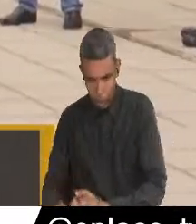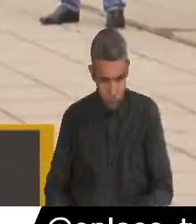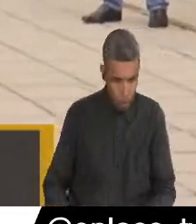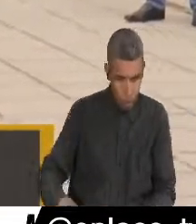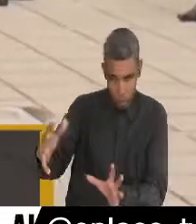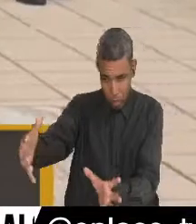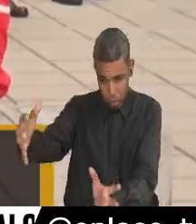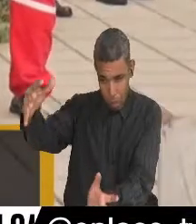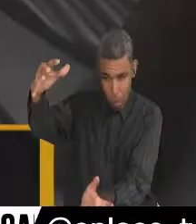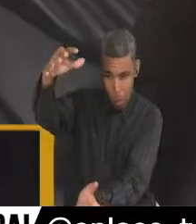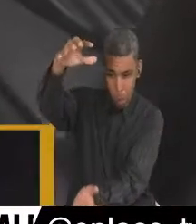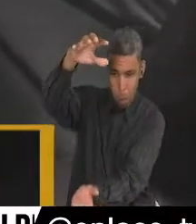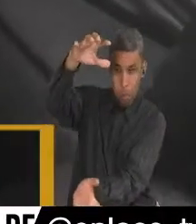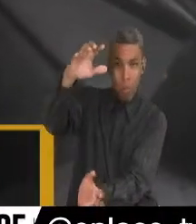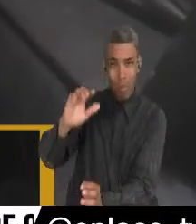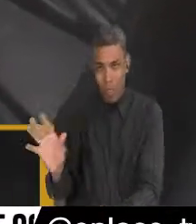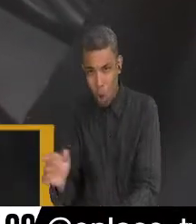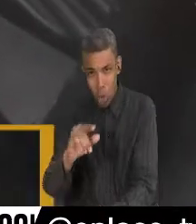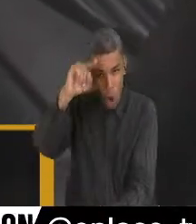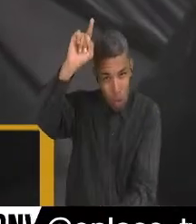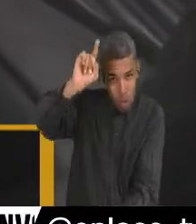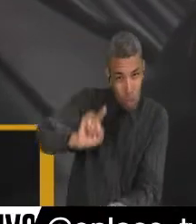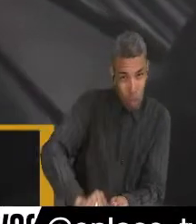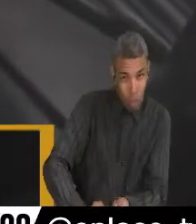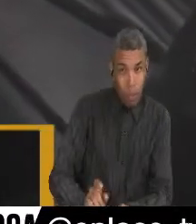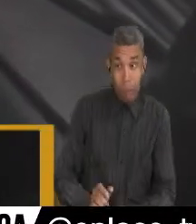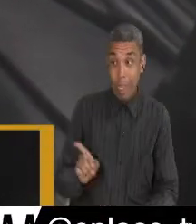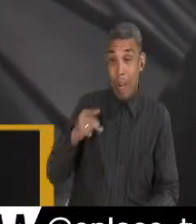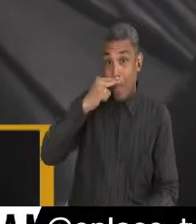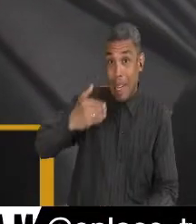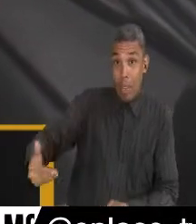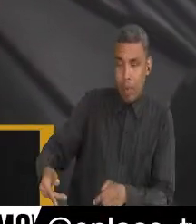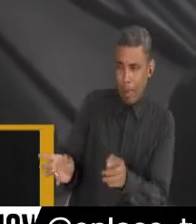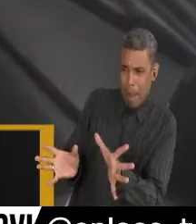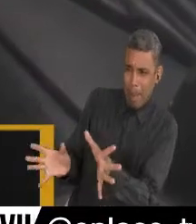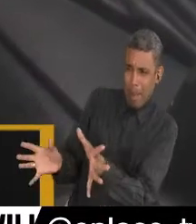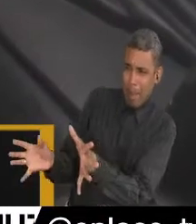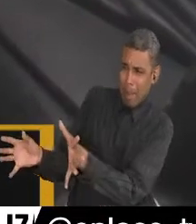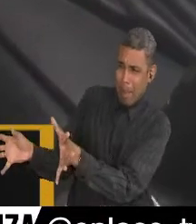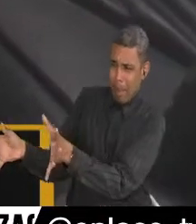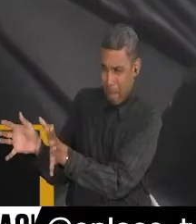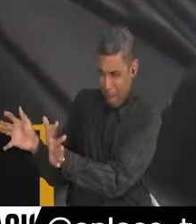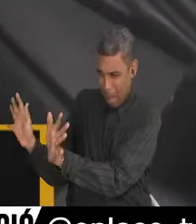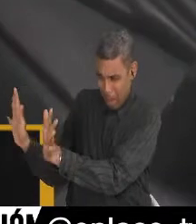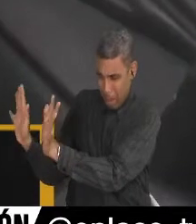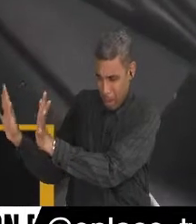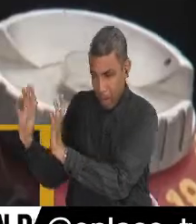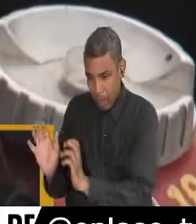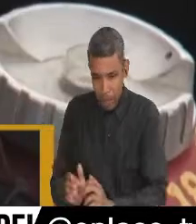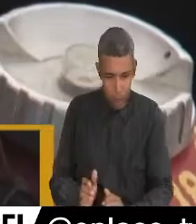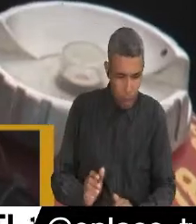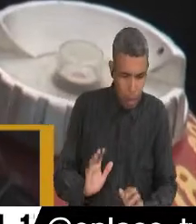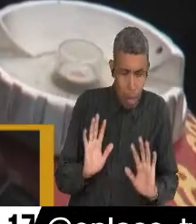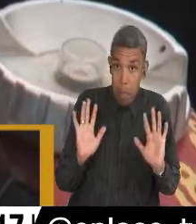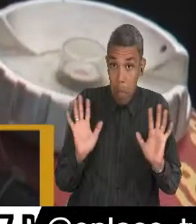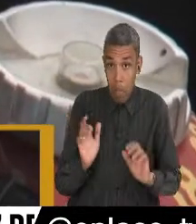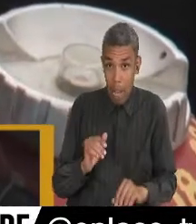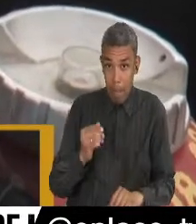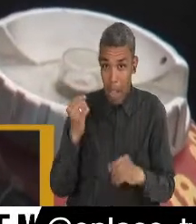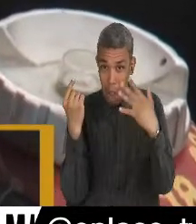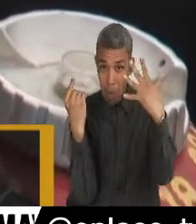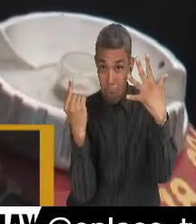En ese momento únicamente comenzamos a hacer el trabajo y afortunadamente no pasa mayores. De 6 canecas una